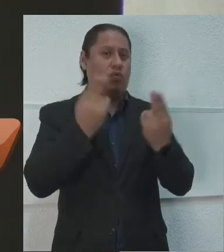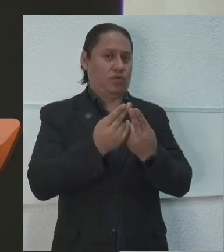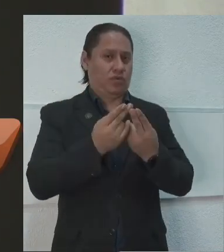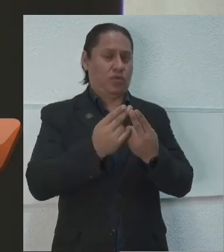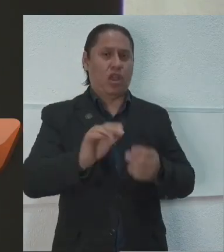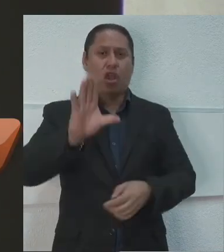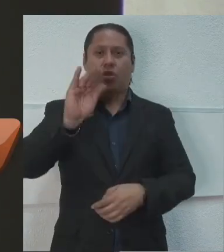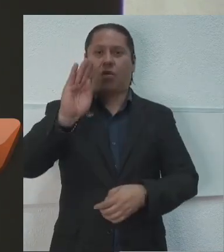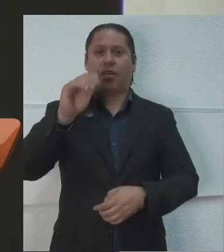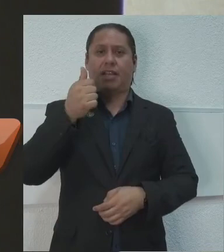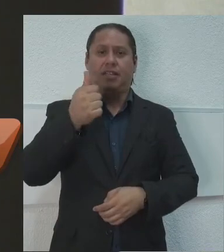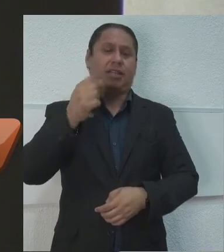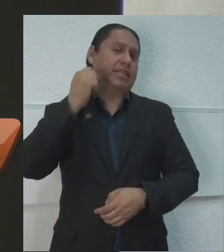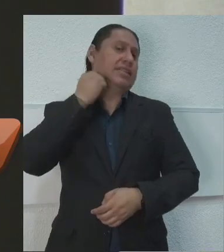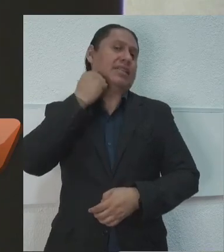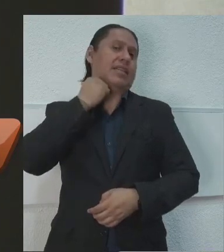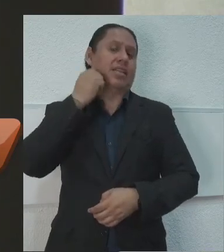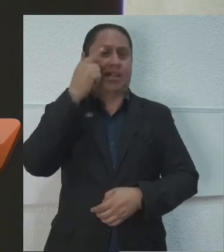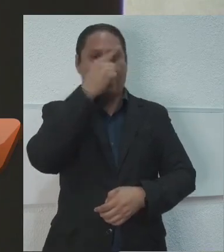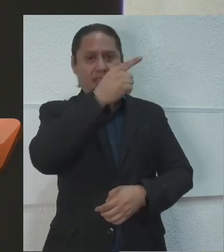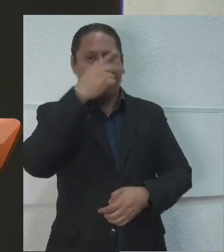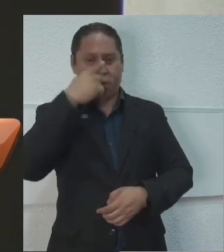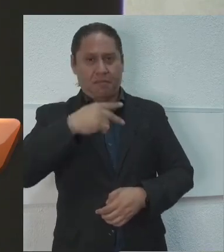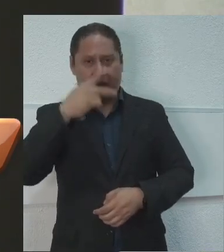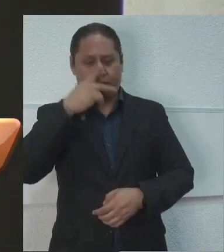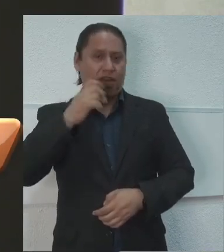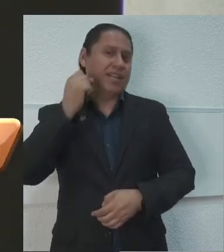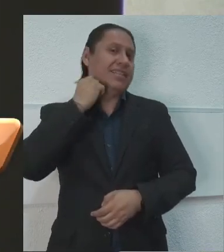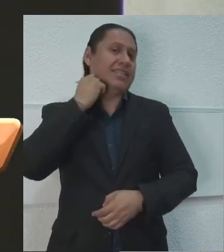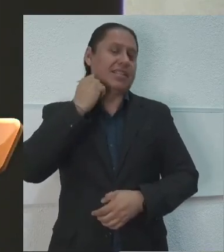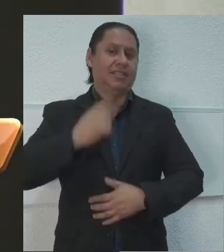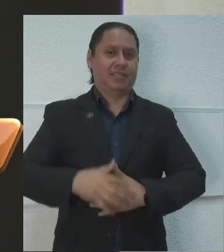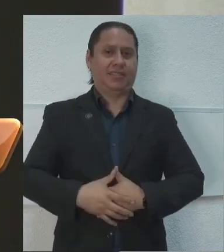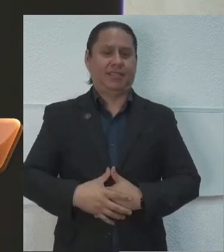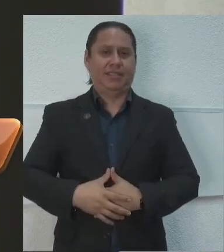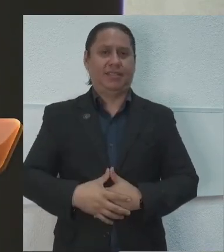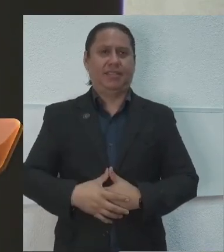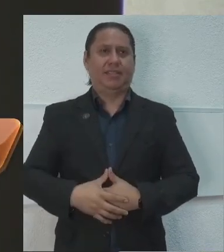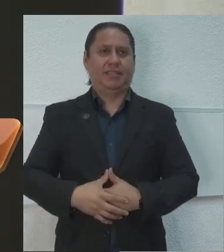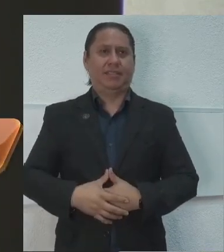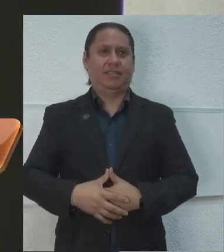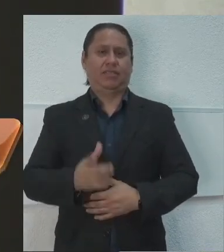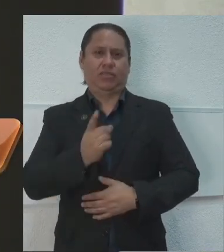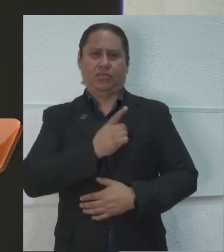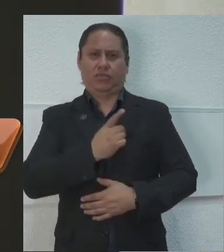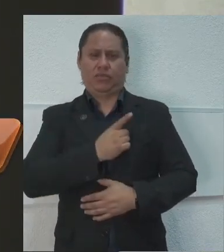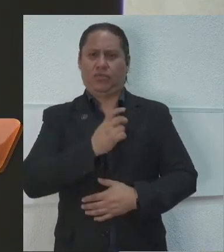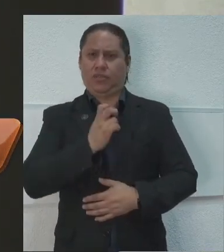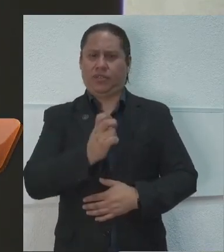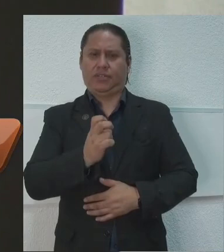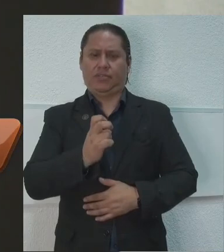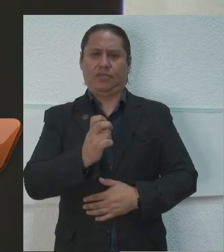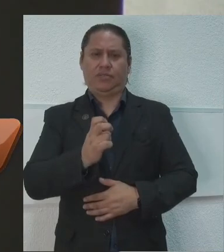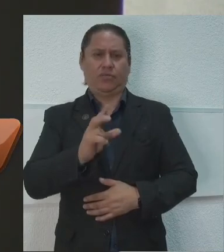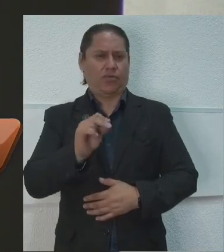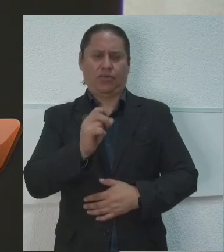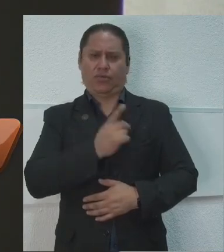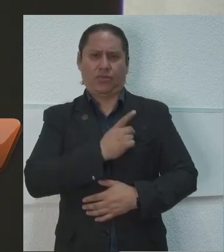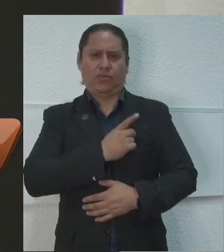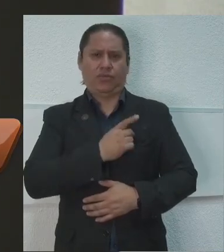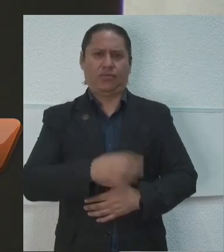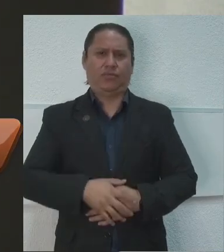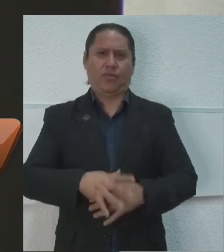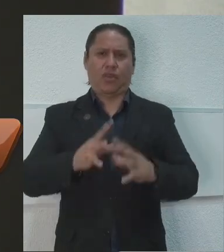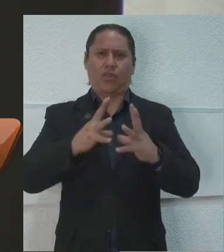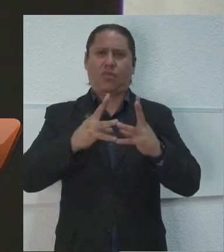hubieran 96 senadores en el Senado de la República. Y no solo eso, que